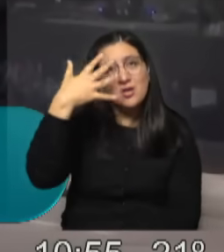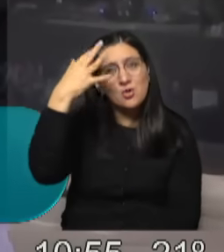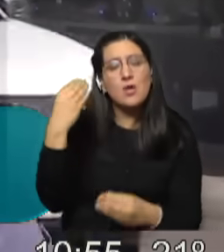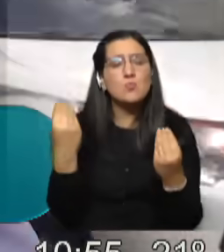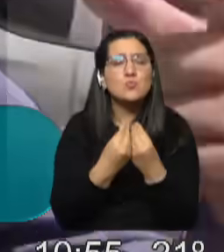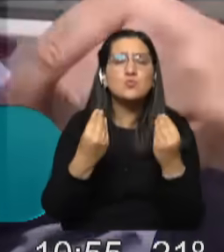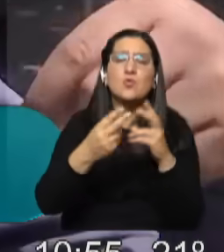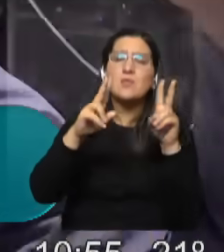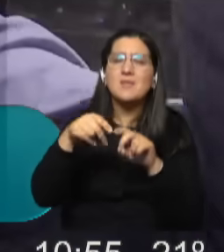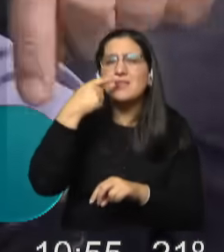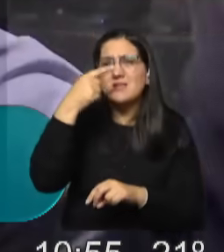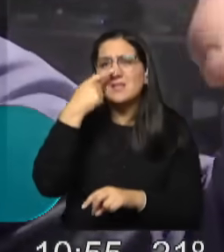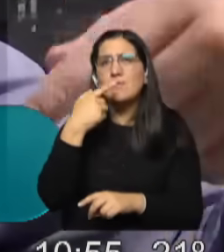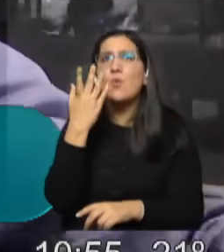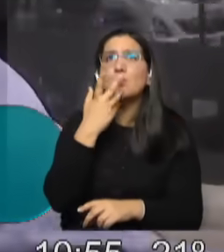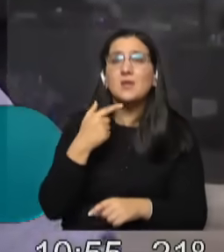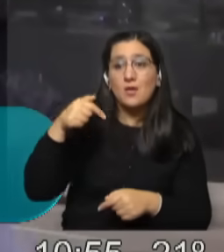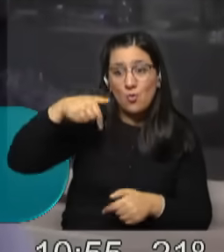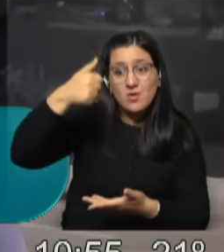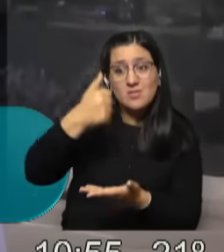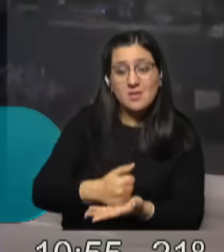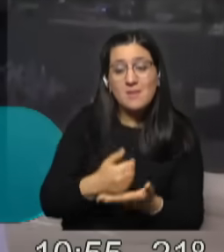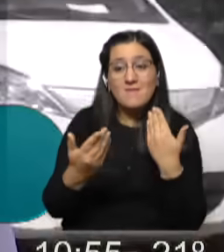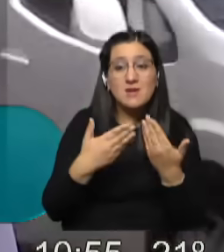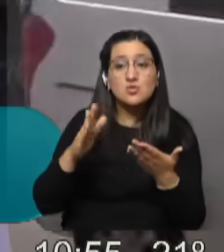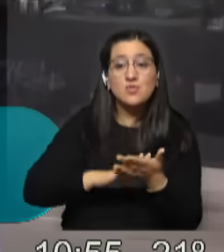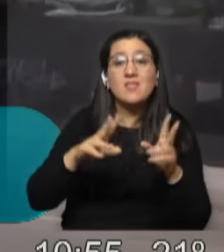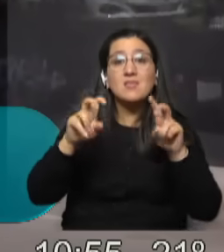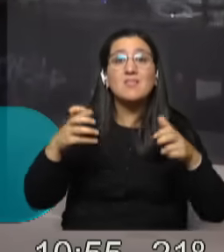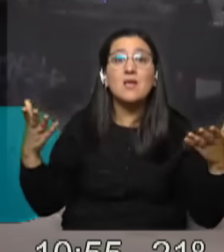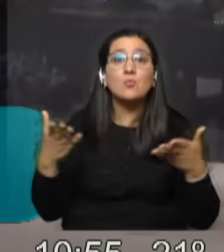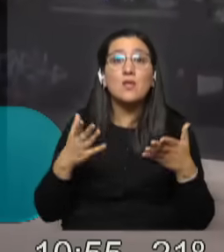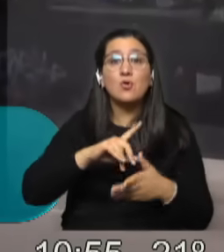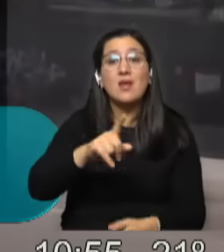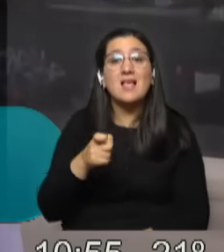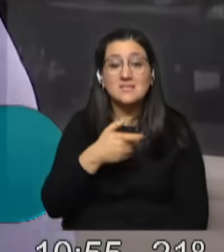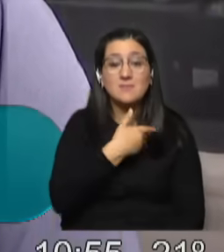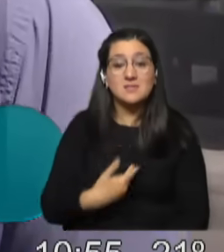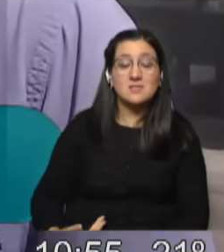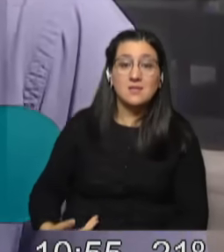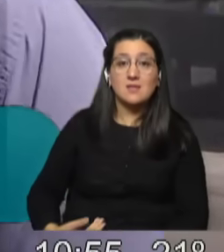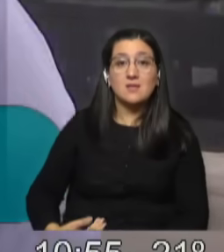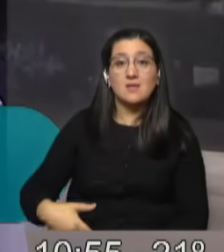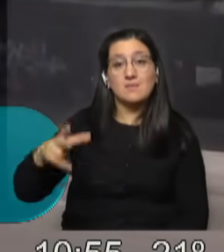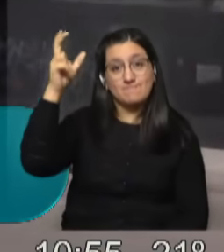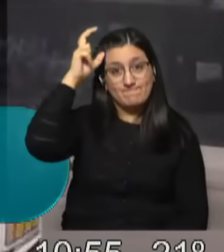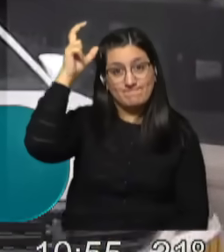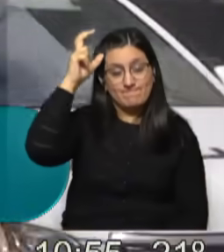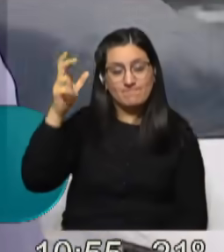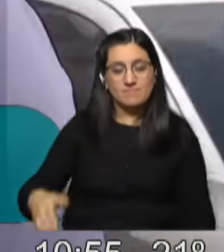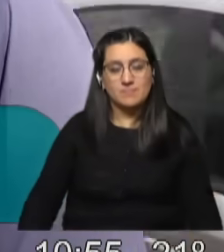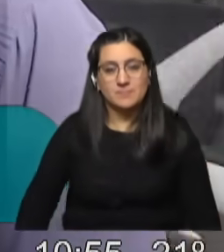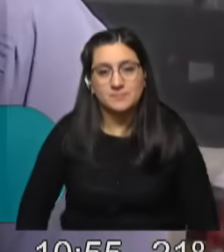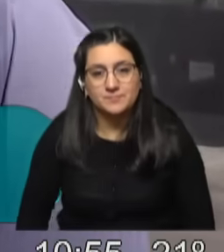temas. Sobre todo me gustaría que estuviera hoy para hablar de algunos temas de actualidad con el expresidente de la República, Vázquez. Bueno, acerca de temas